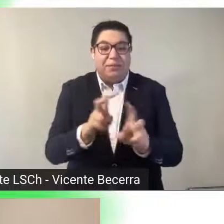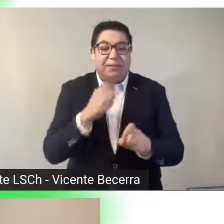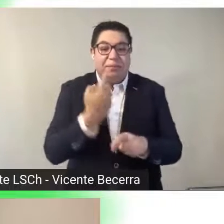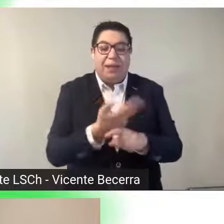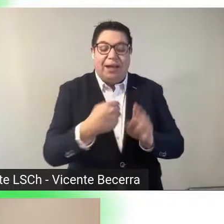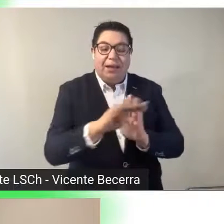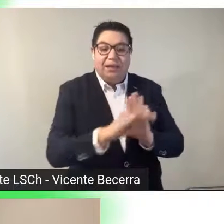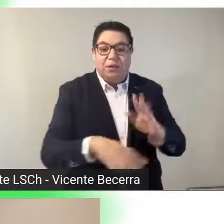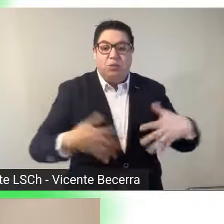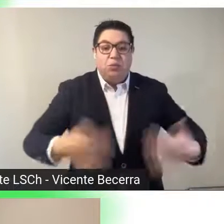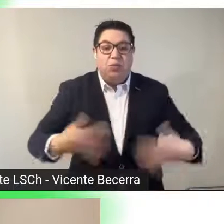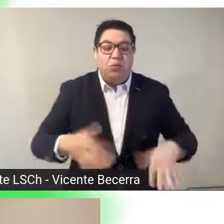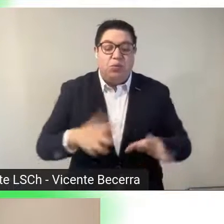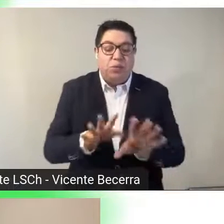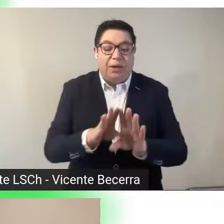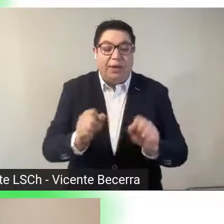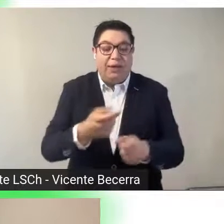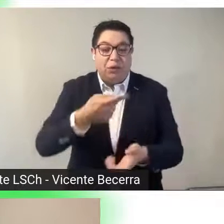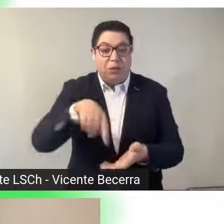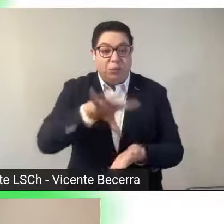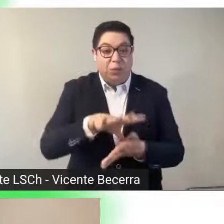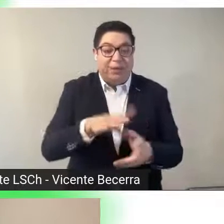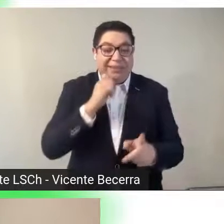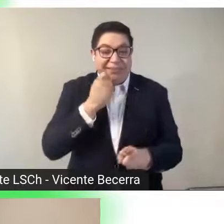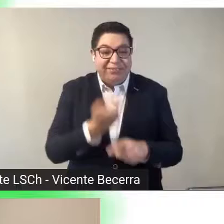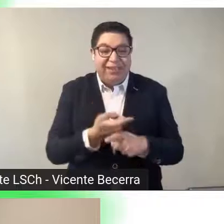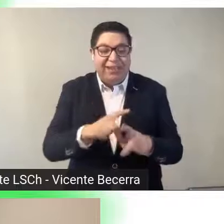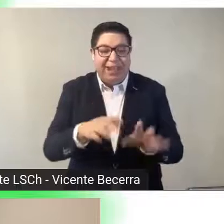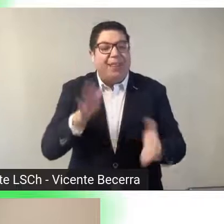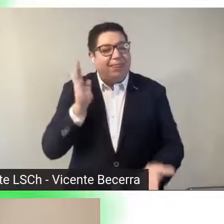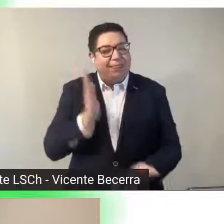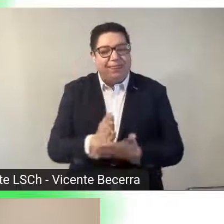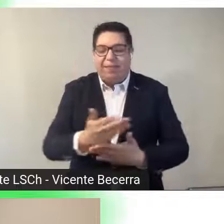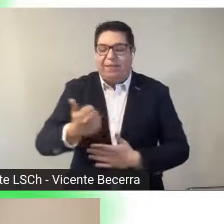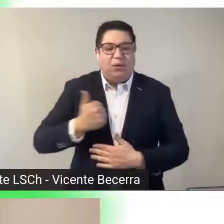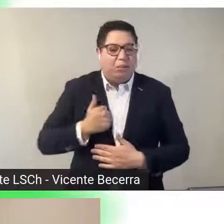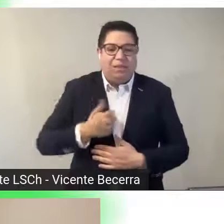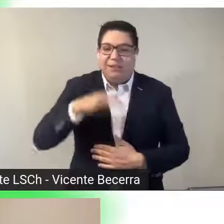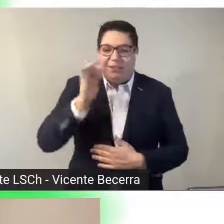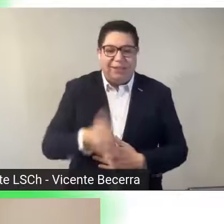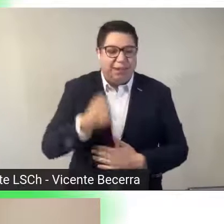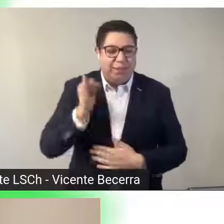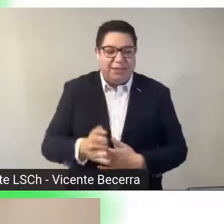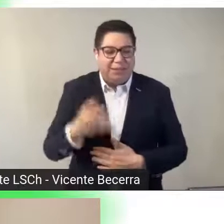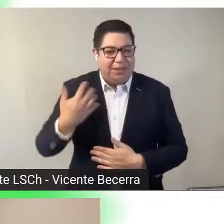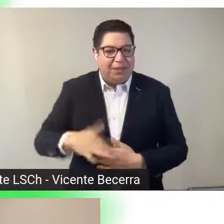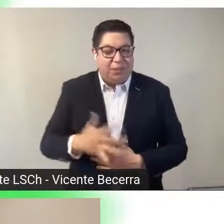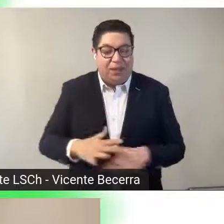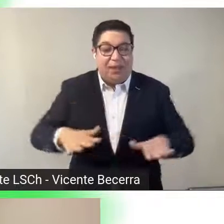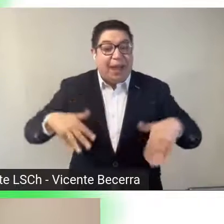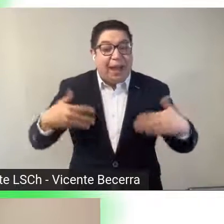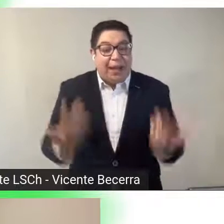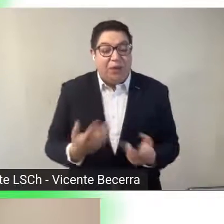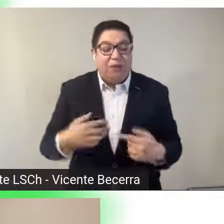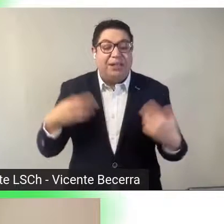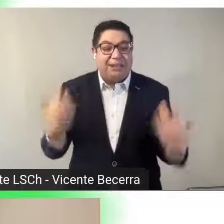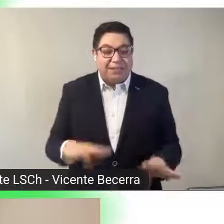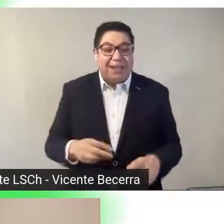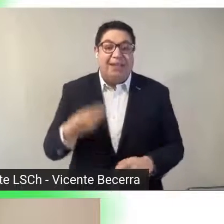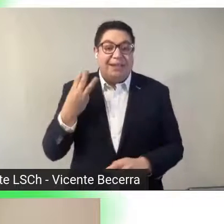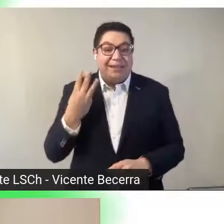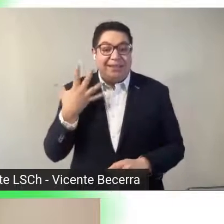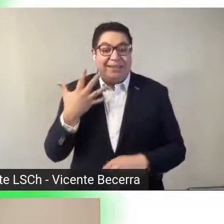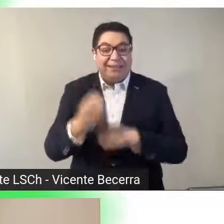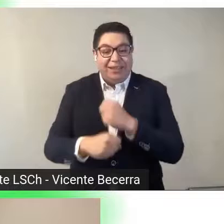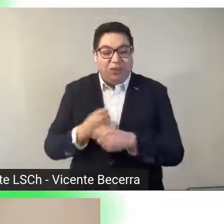tan grandes como es un país, la gratitud debe estar siempre presente. Y hoy, y a través de estos 35 años de